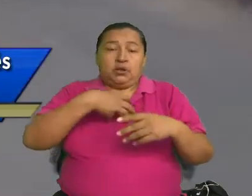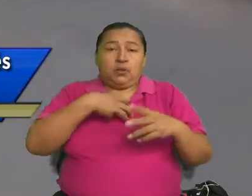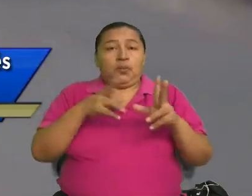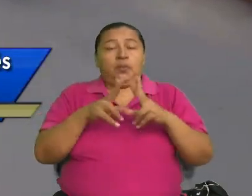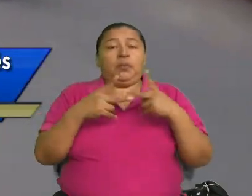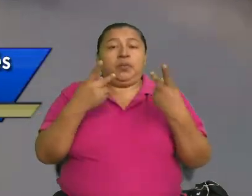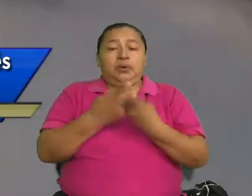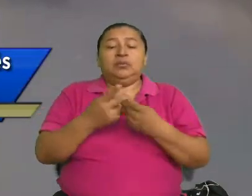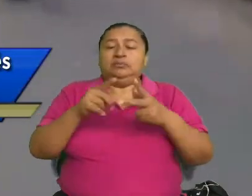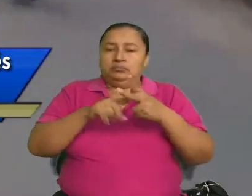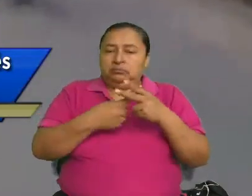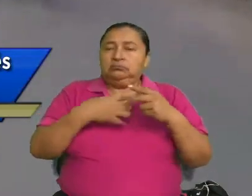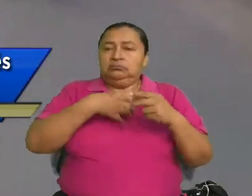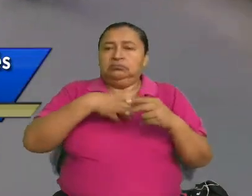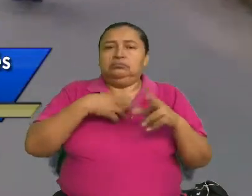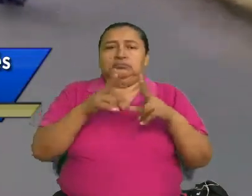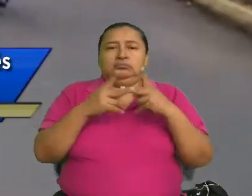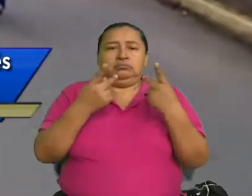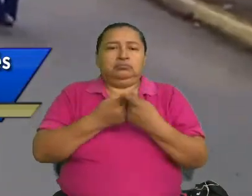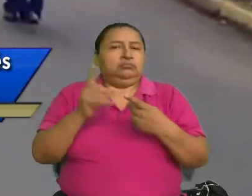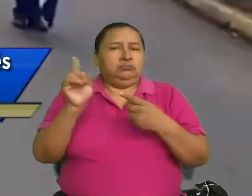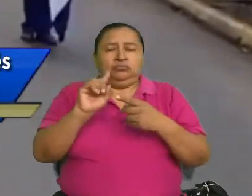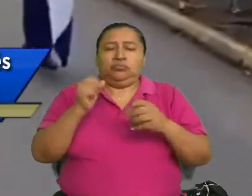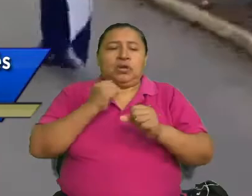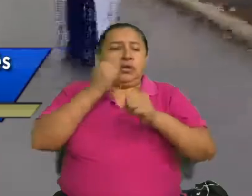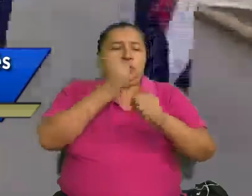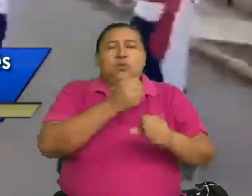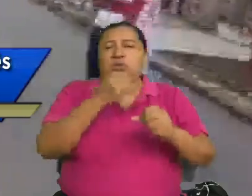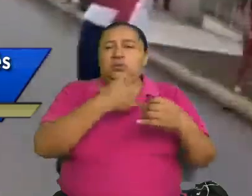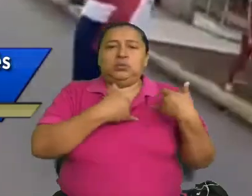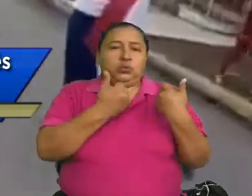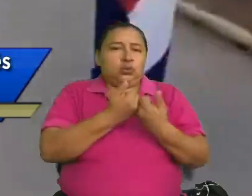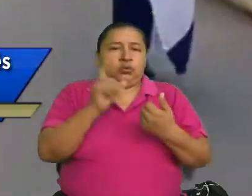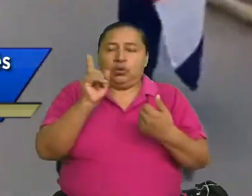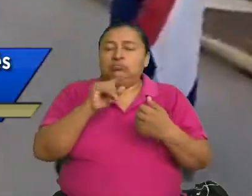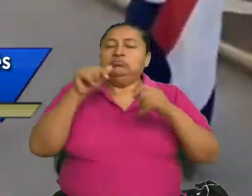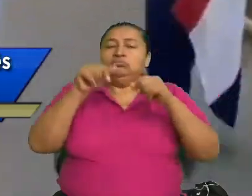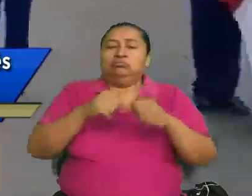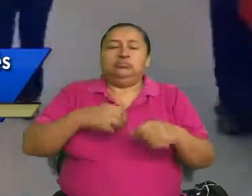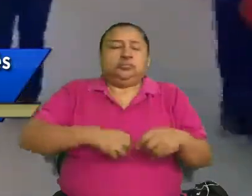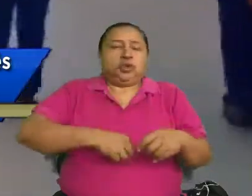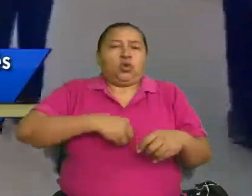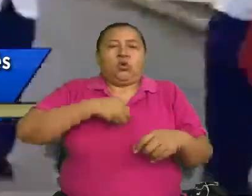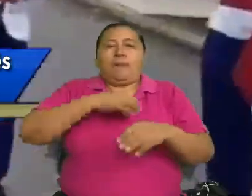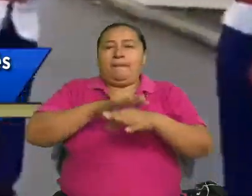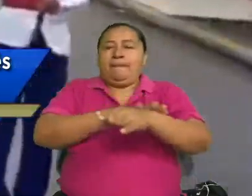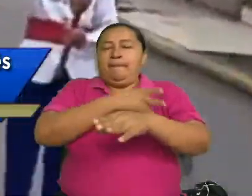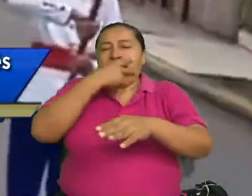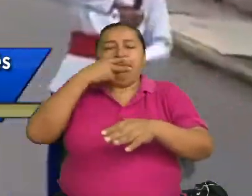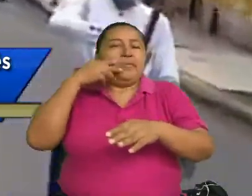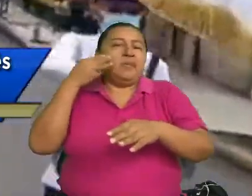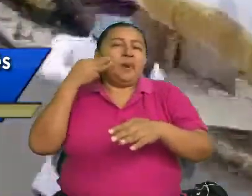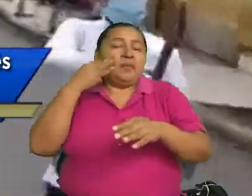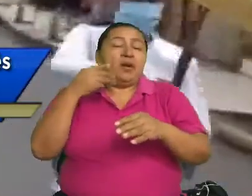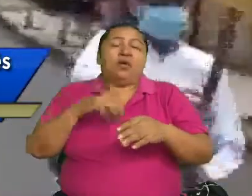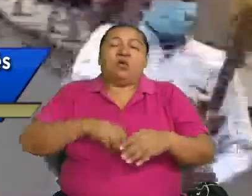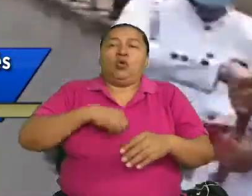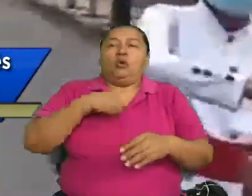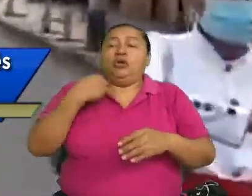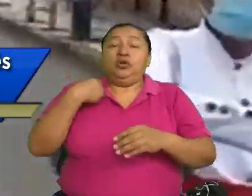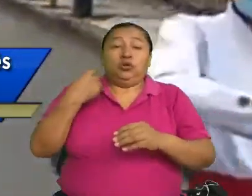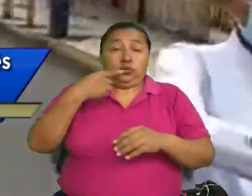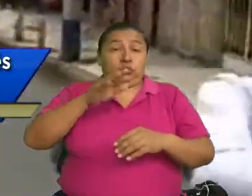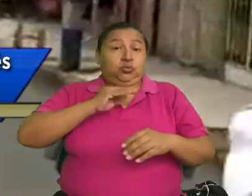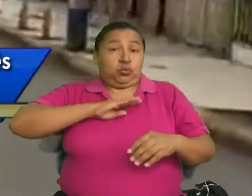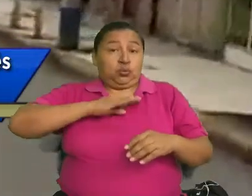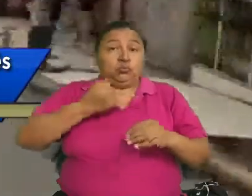nace desde la comunidad nacional. Es decir, no es una cuestión institucional meramente. Y se sienten orgullosos los padres de familia cuando llevan a sus hijos a